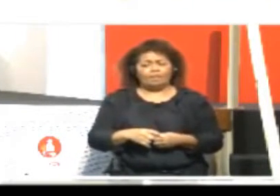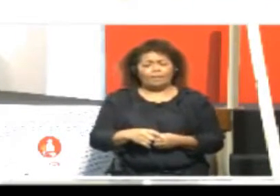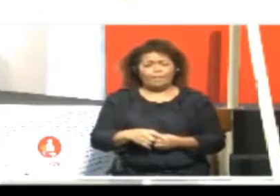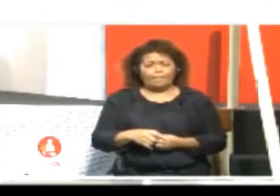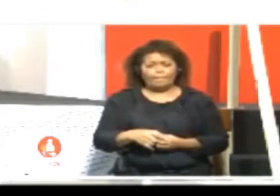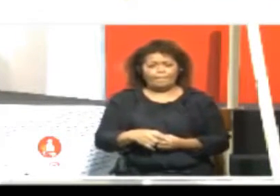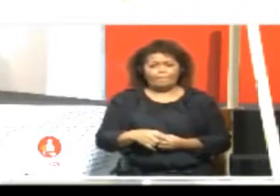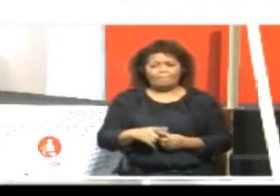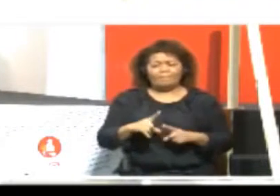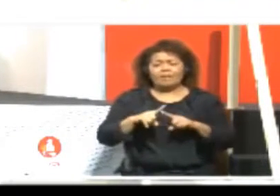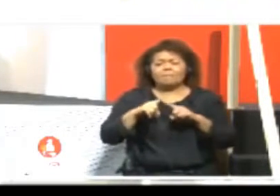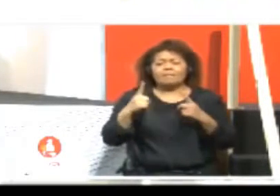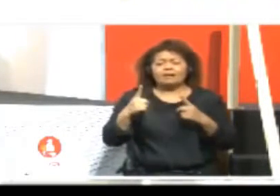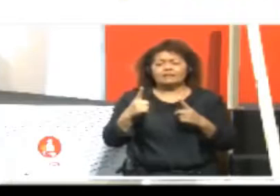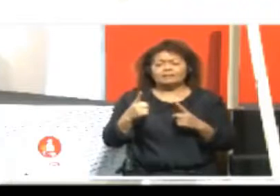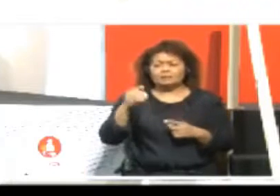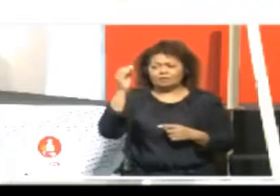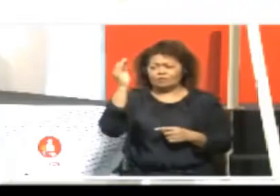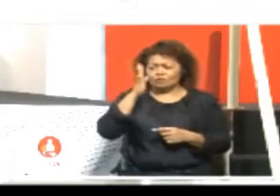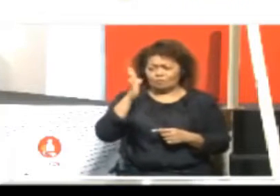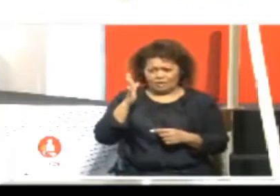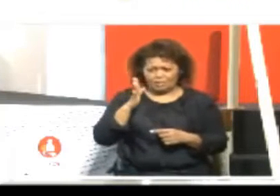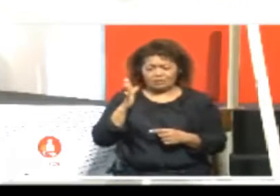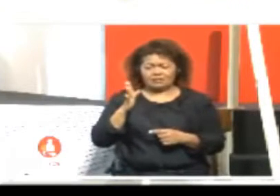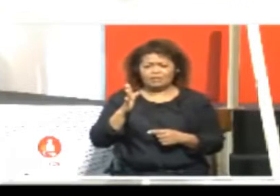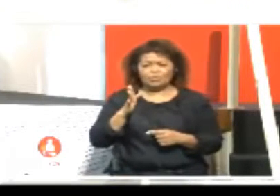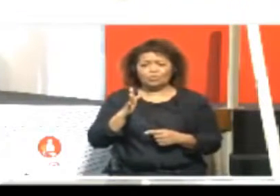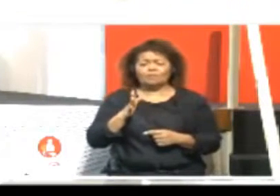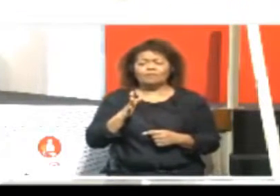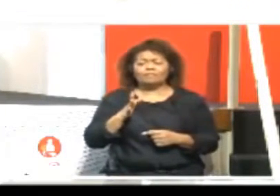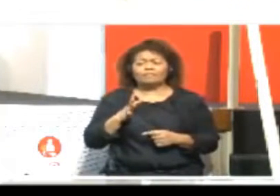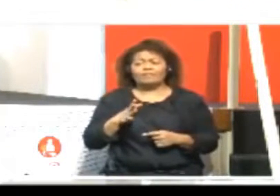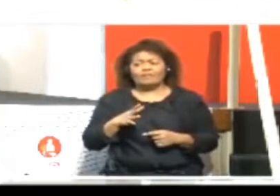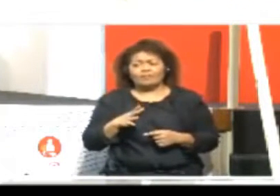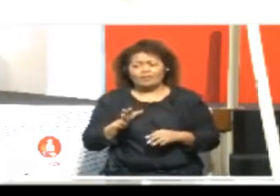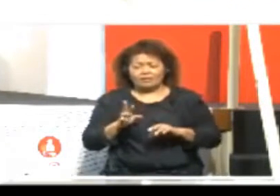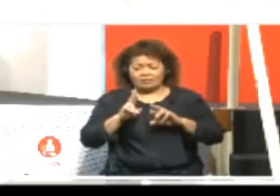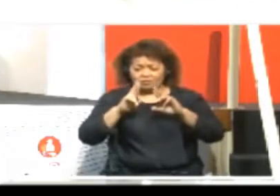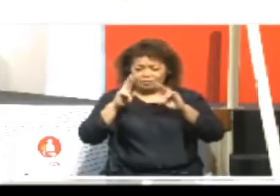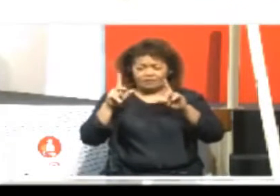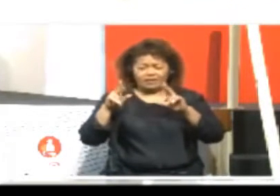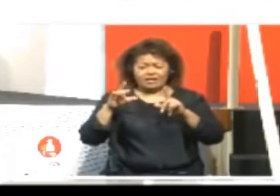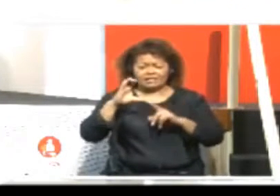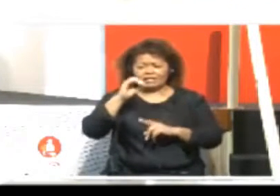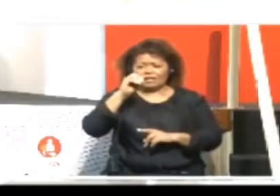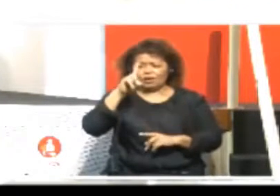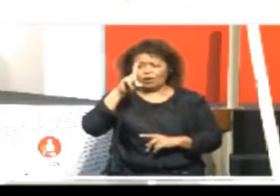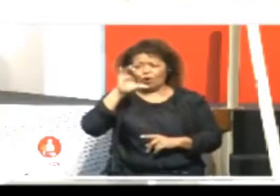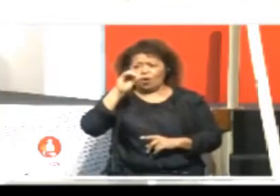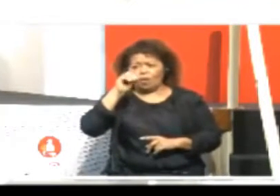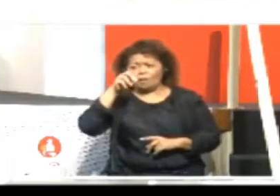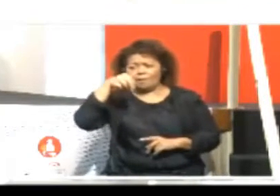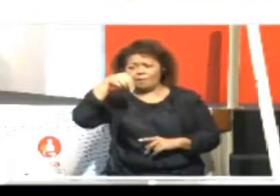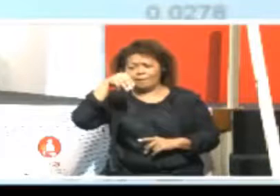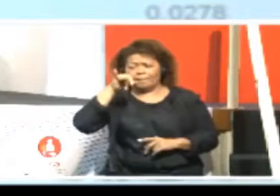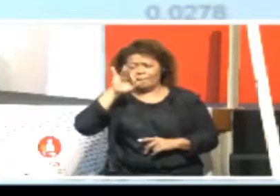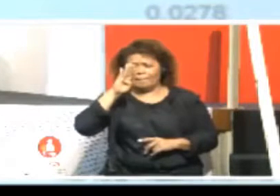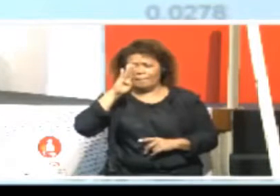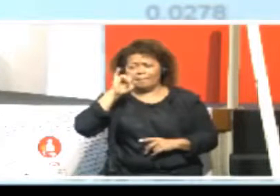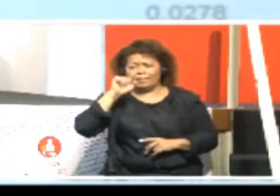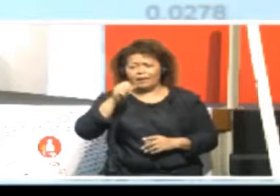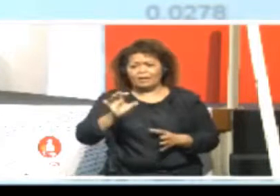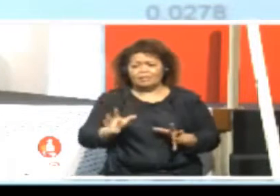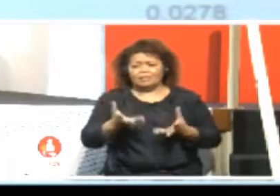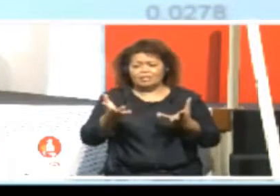caso de Colombia sí influye, como también influye que el alcalde sea del Partido Conservador, tienden a recoger